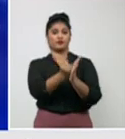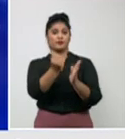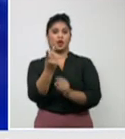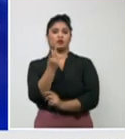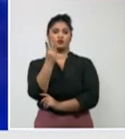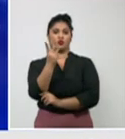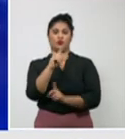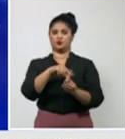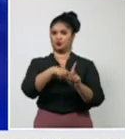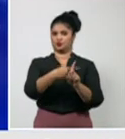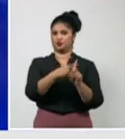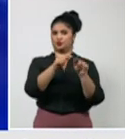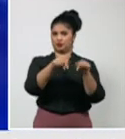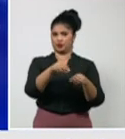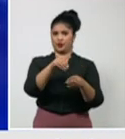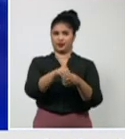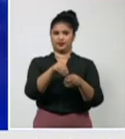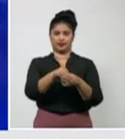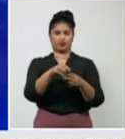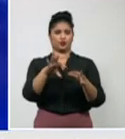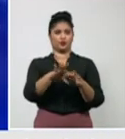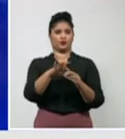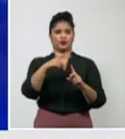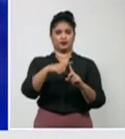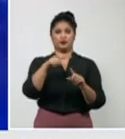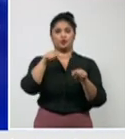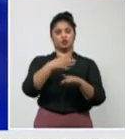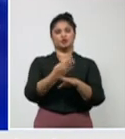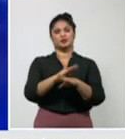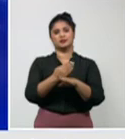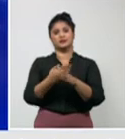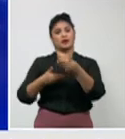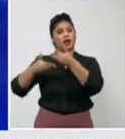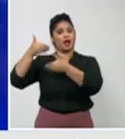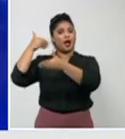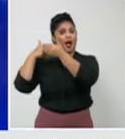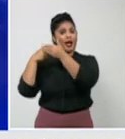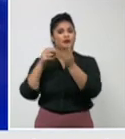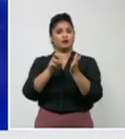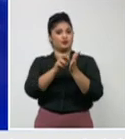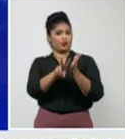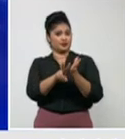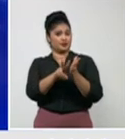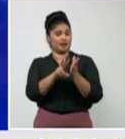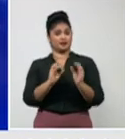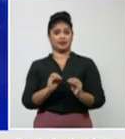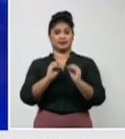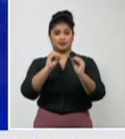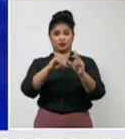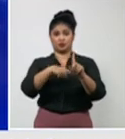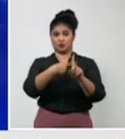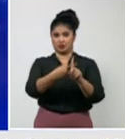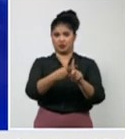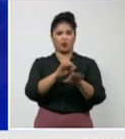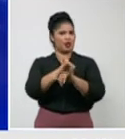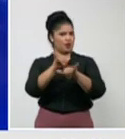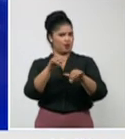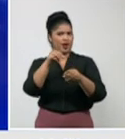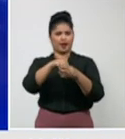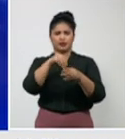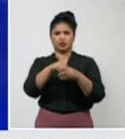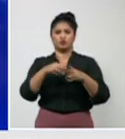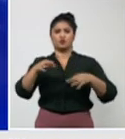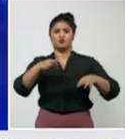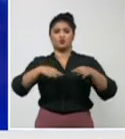nos habla es de la transmisión que hemos tenido en el país, o sea, realmente